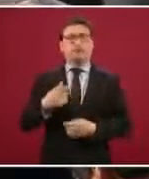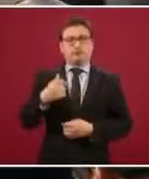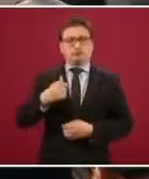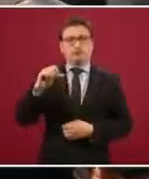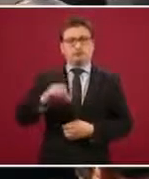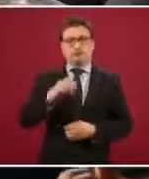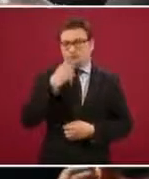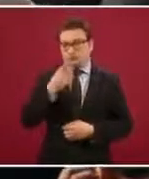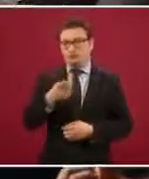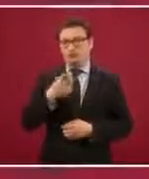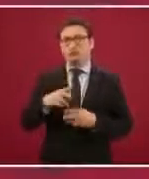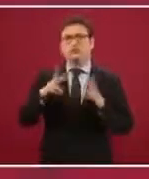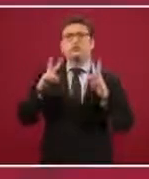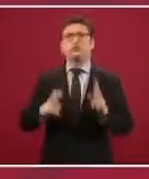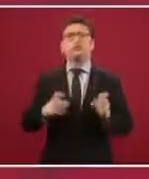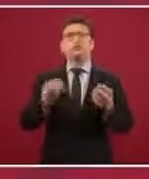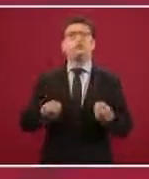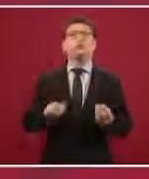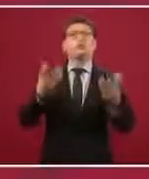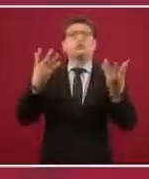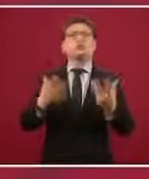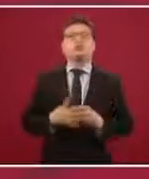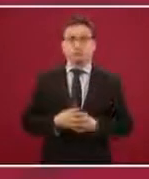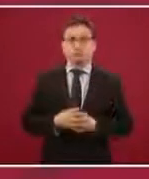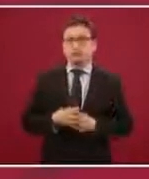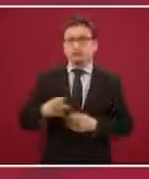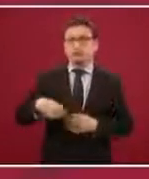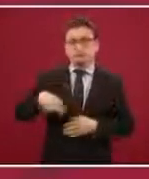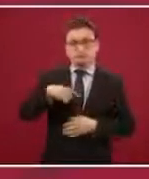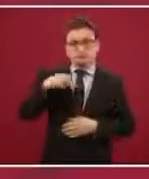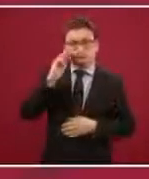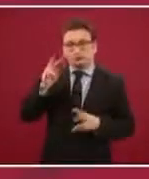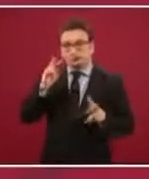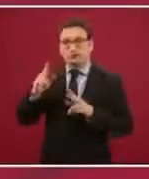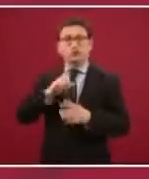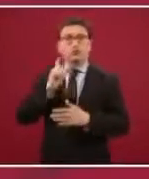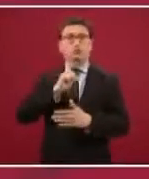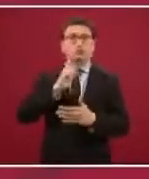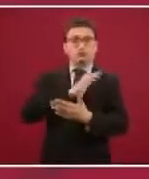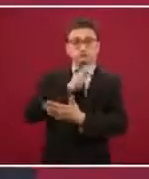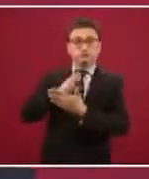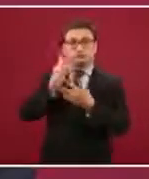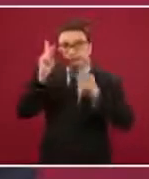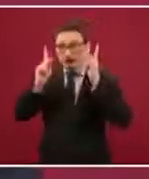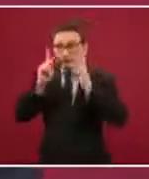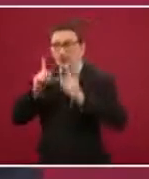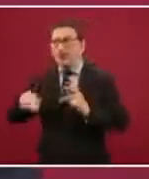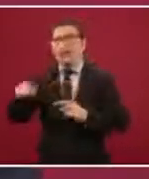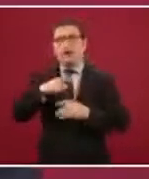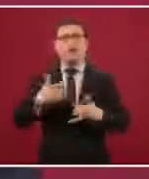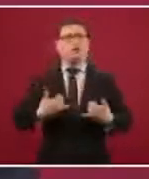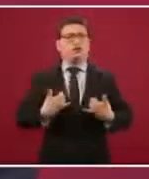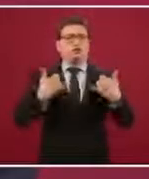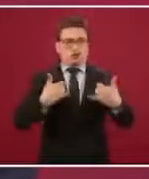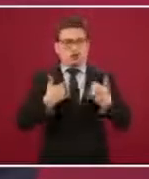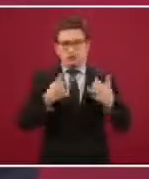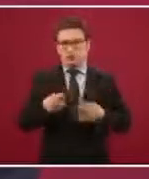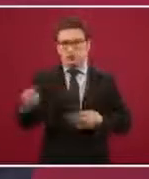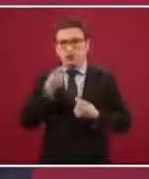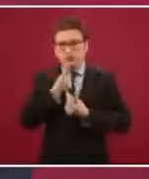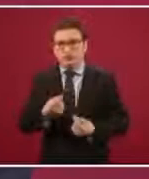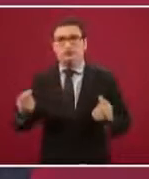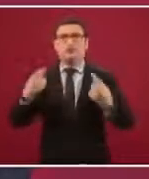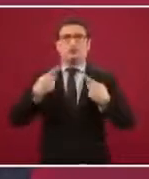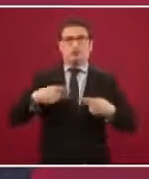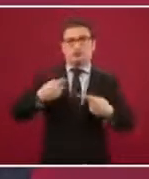en cuanto a aspectos cualitativos como hemos visto en las visitas que hemos tenido como estos jóvenes como estos niños como la